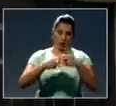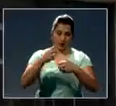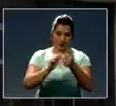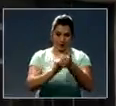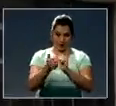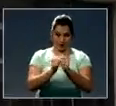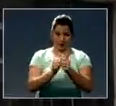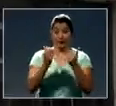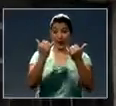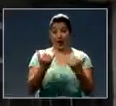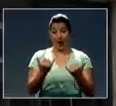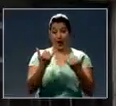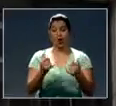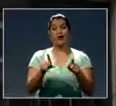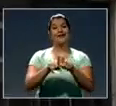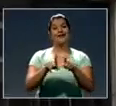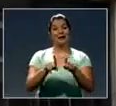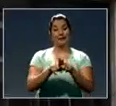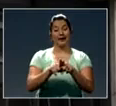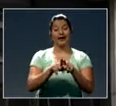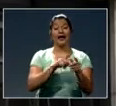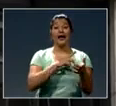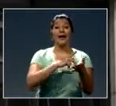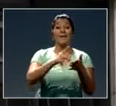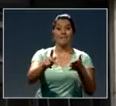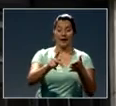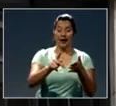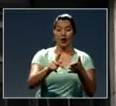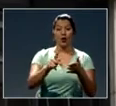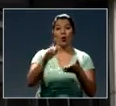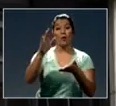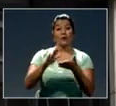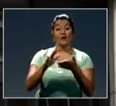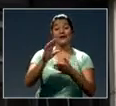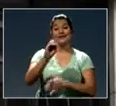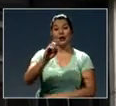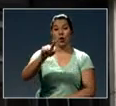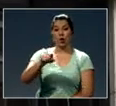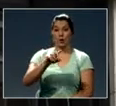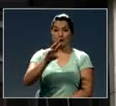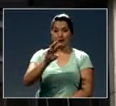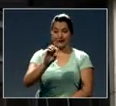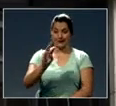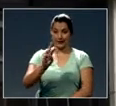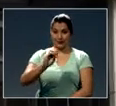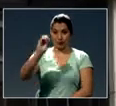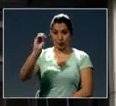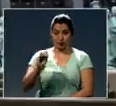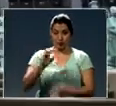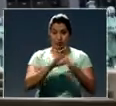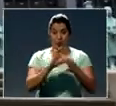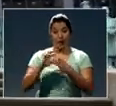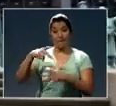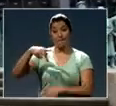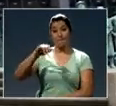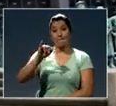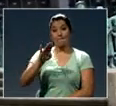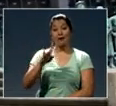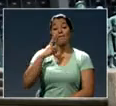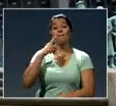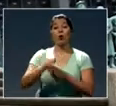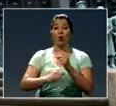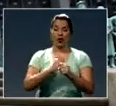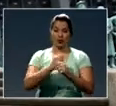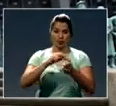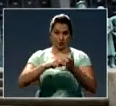del país presentó un déficit en cuenta corriente equivalente a 0.6% del Producto Interno Bruto anual, lo que conllevó